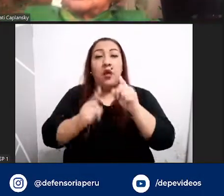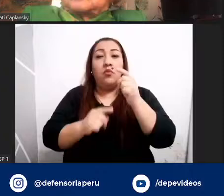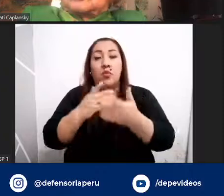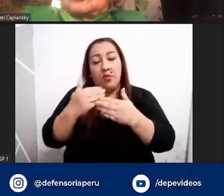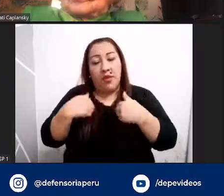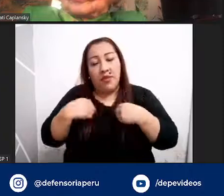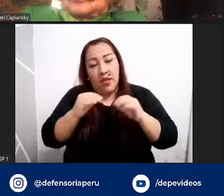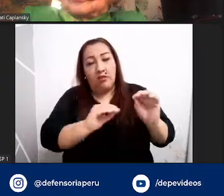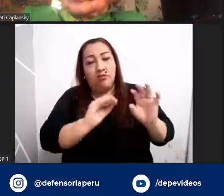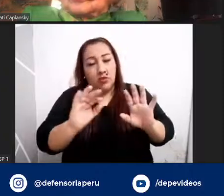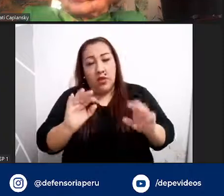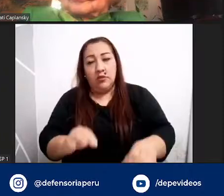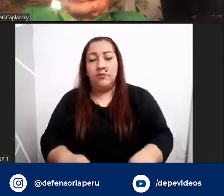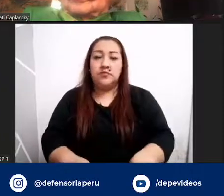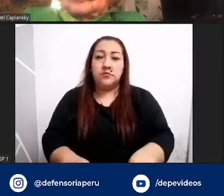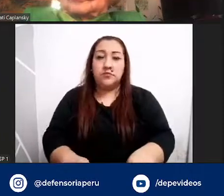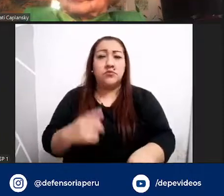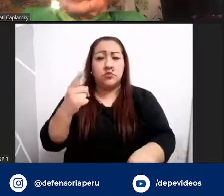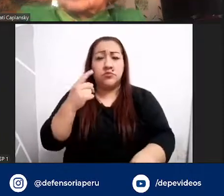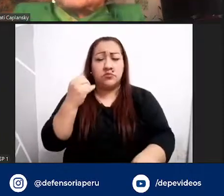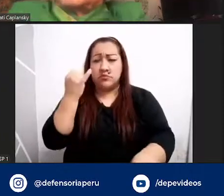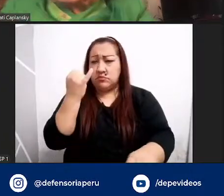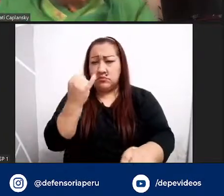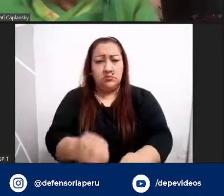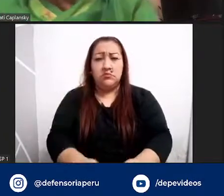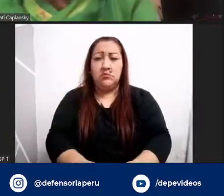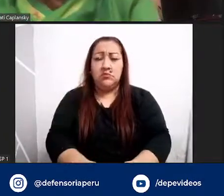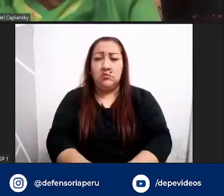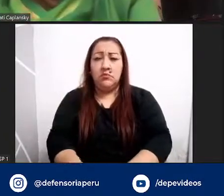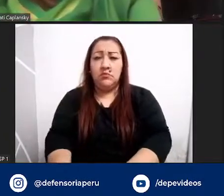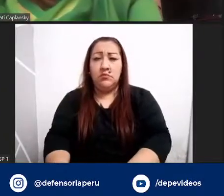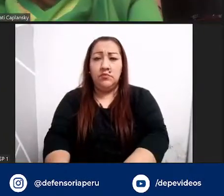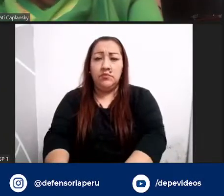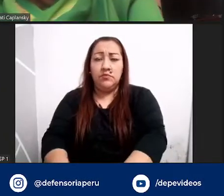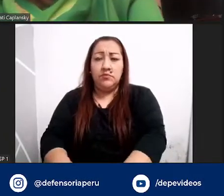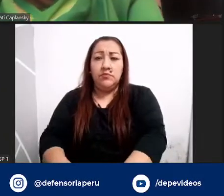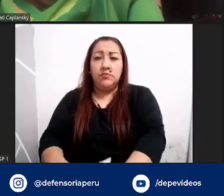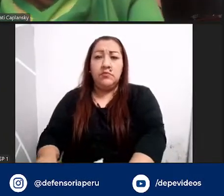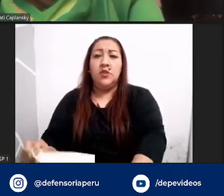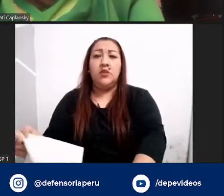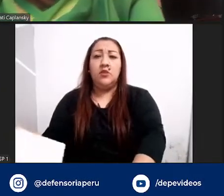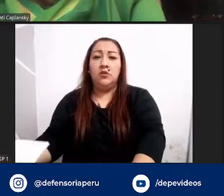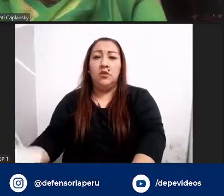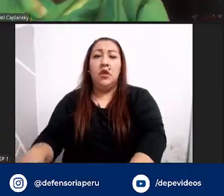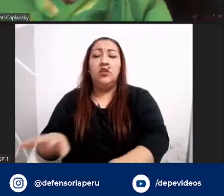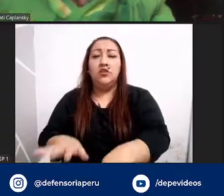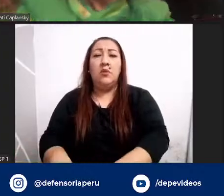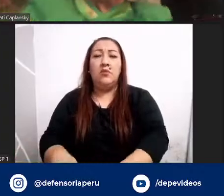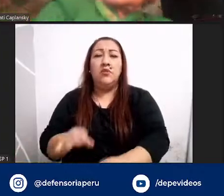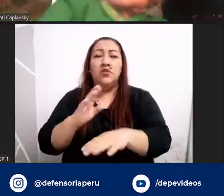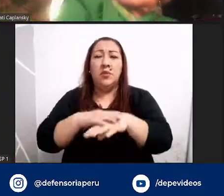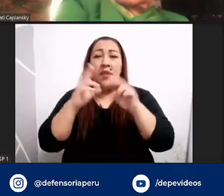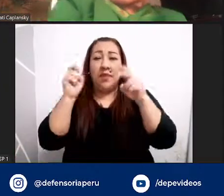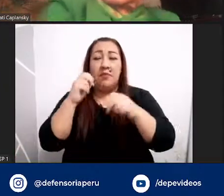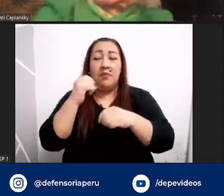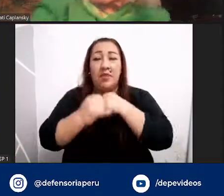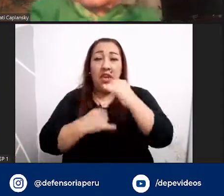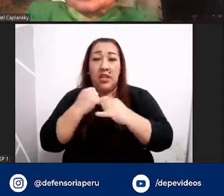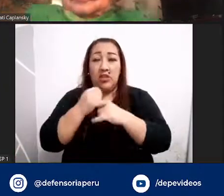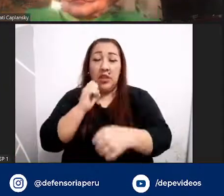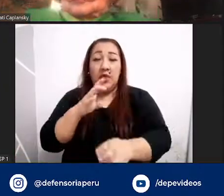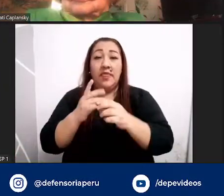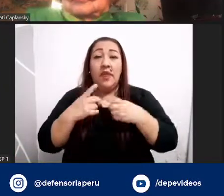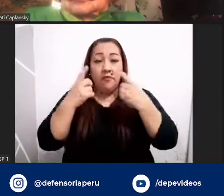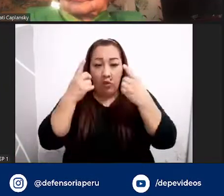Guillermo sobre el ámbito internacional, ¿no? Y tú hablabas por la necesidad de una democratización de la comunidad de estados, cosa que es